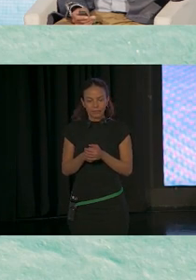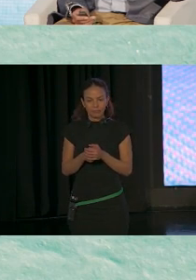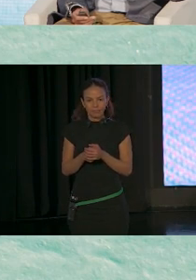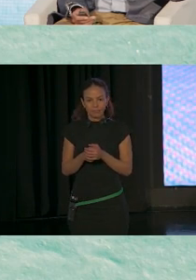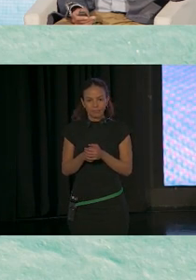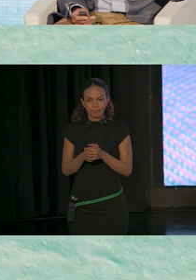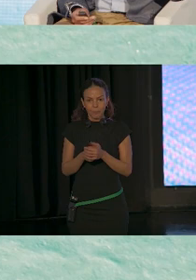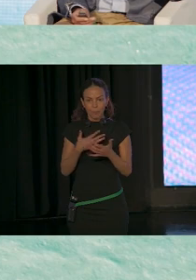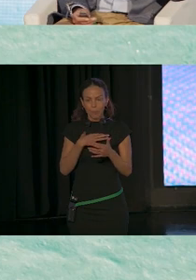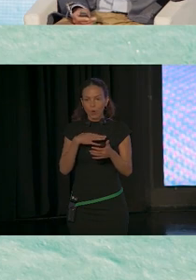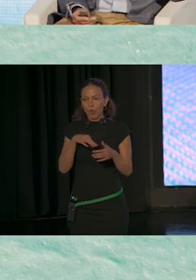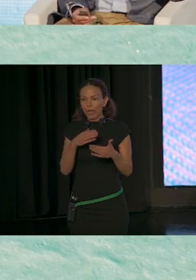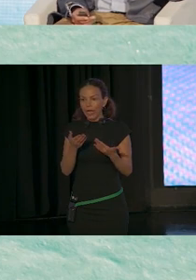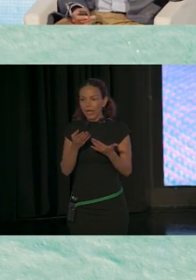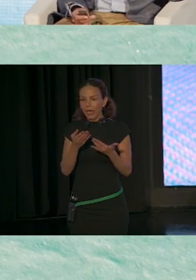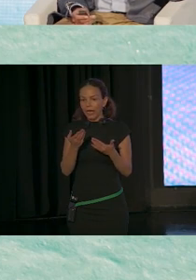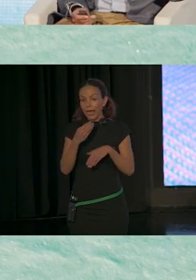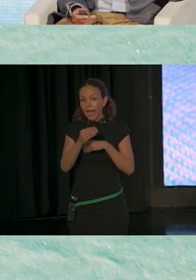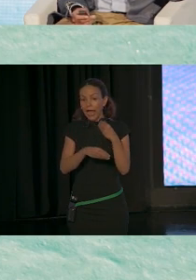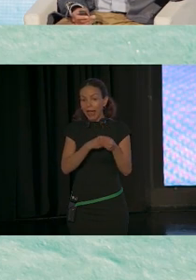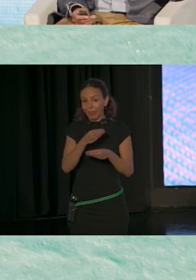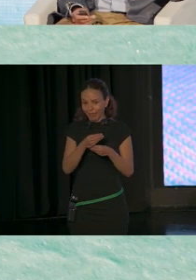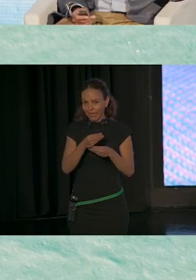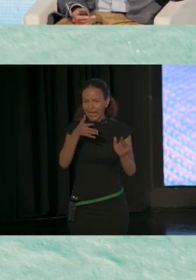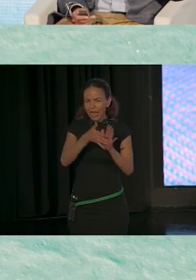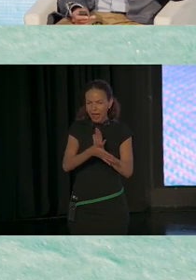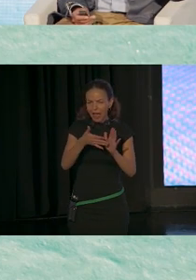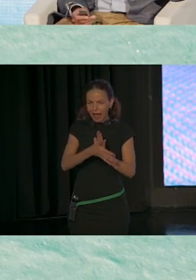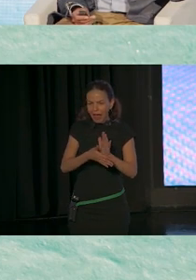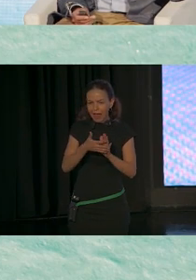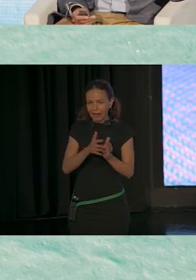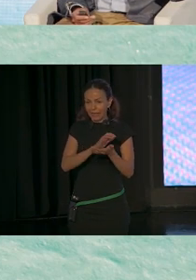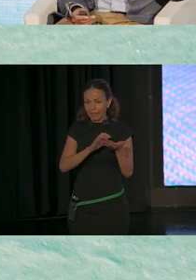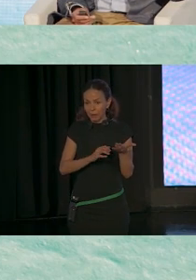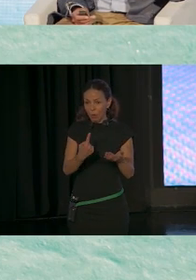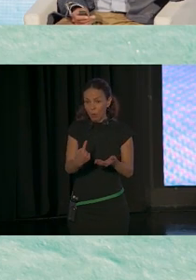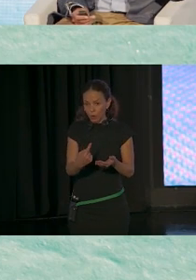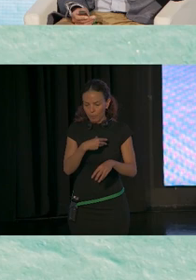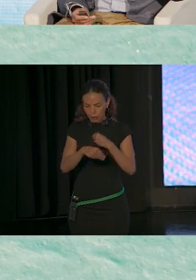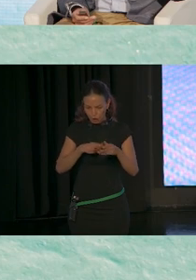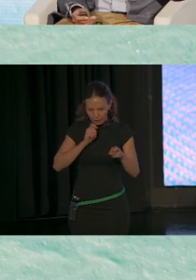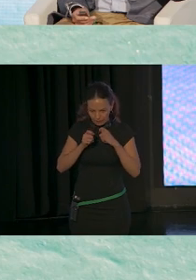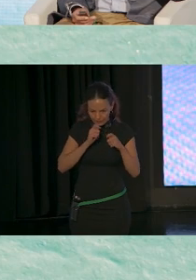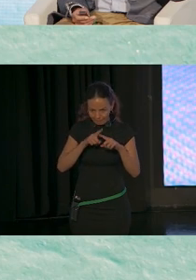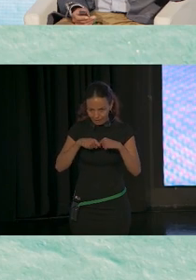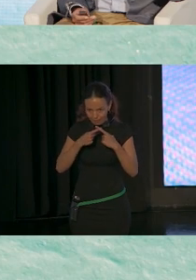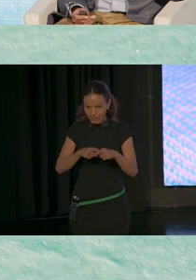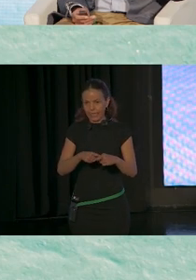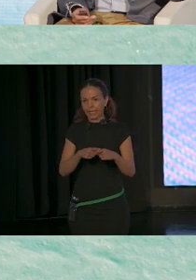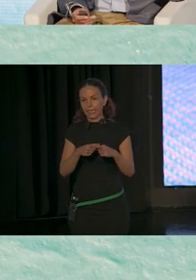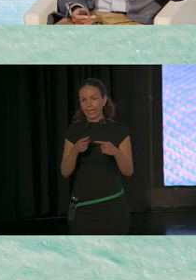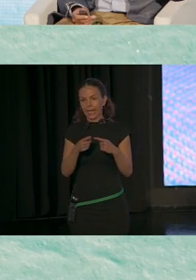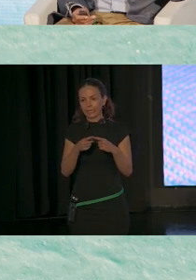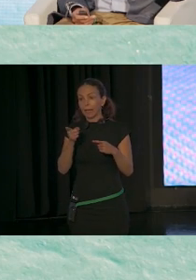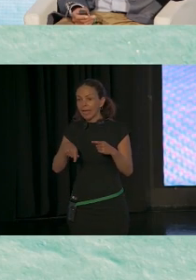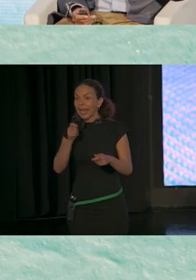incorporar o desarrollar esta narrativa. Uno, hemos hecho entrevistas a familias, hemos hecho entrevistas